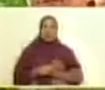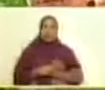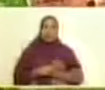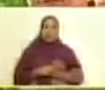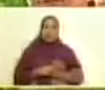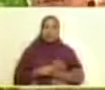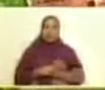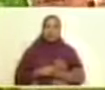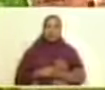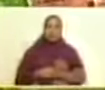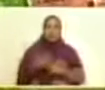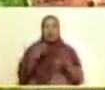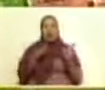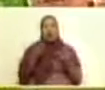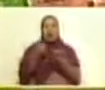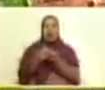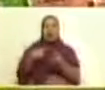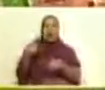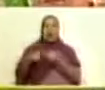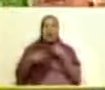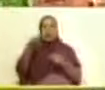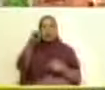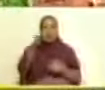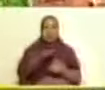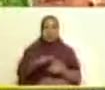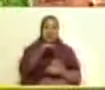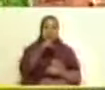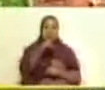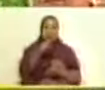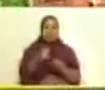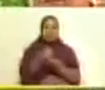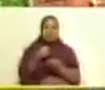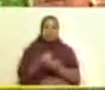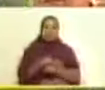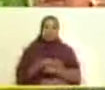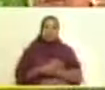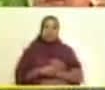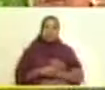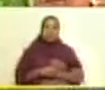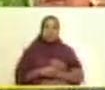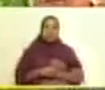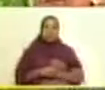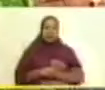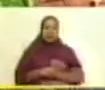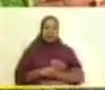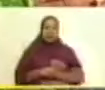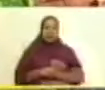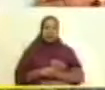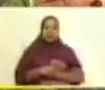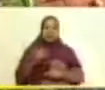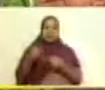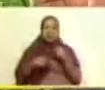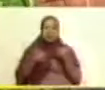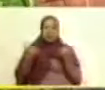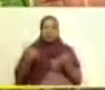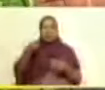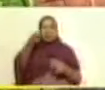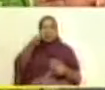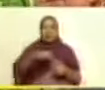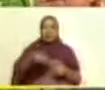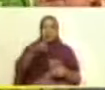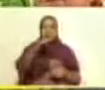Alianza con las potencias que pueden ayudarnos a continuar creciendo. Ya lo estamos